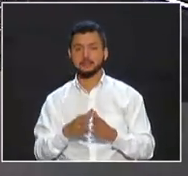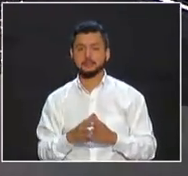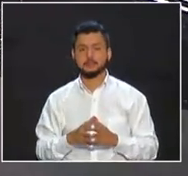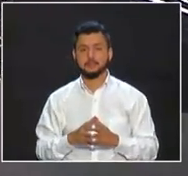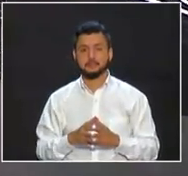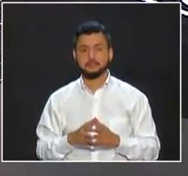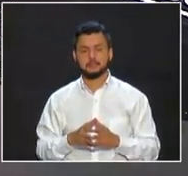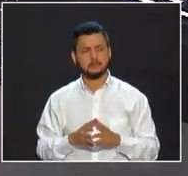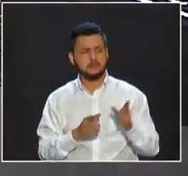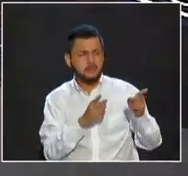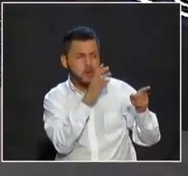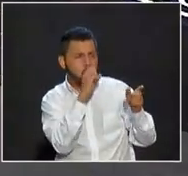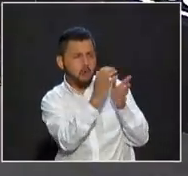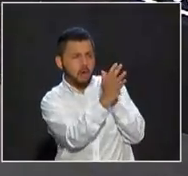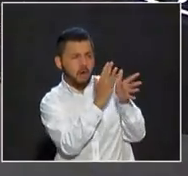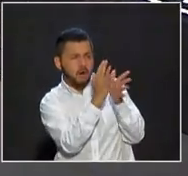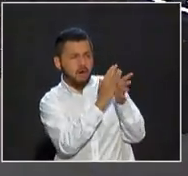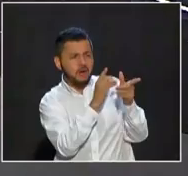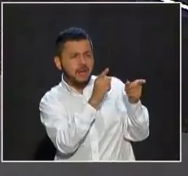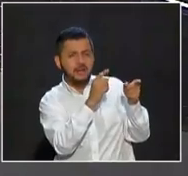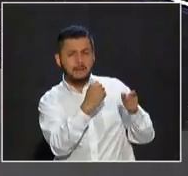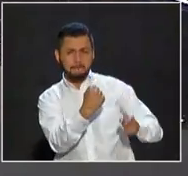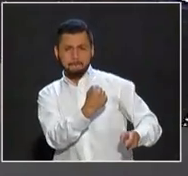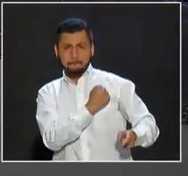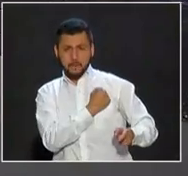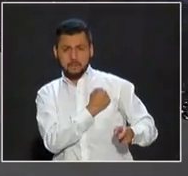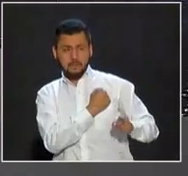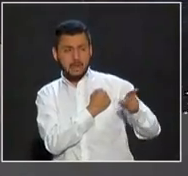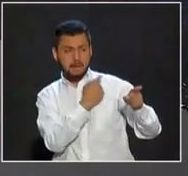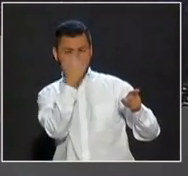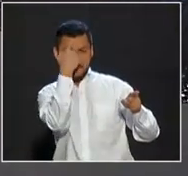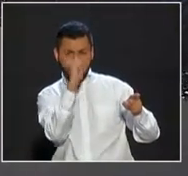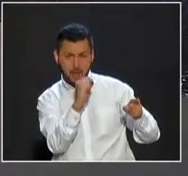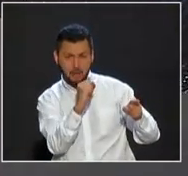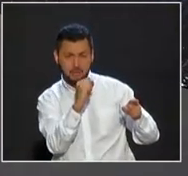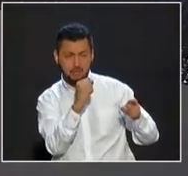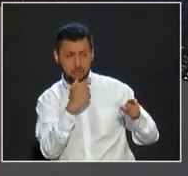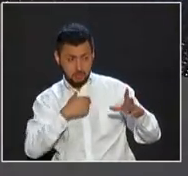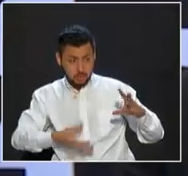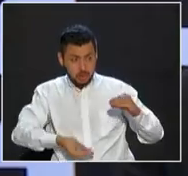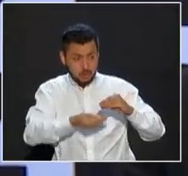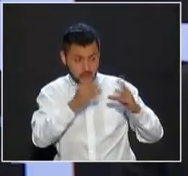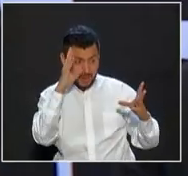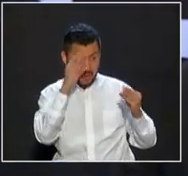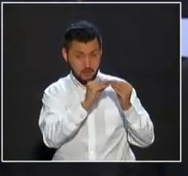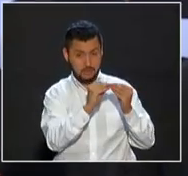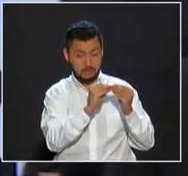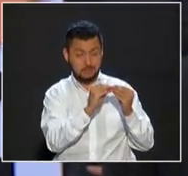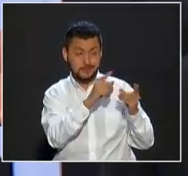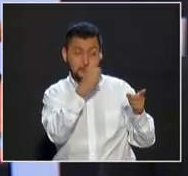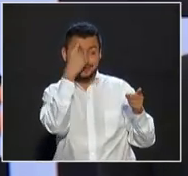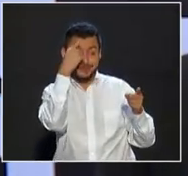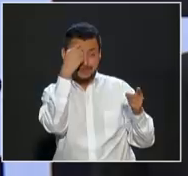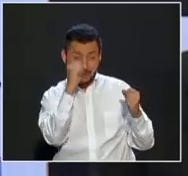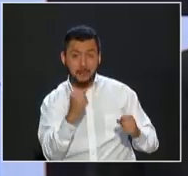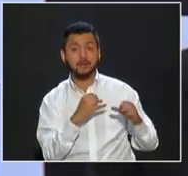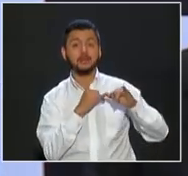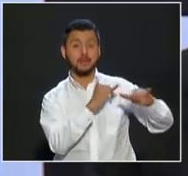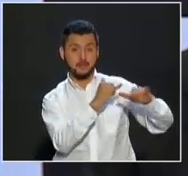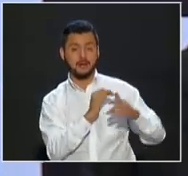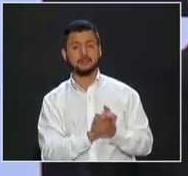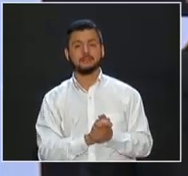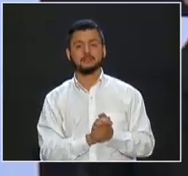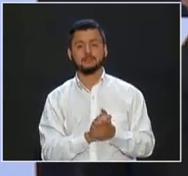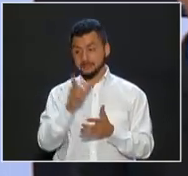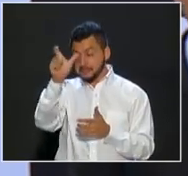andrés guerra yo yo comparto la preocupación que tiene andrés pero yo creo que este gobernador no ha tomado las